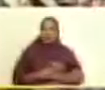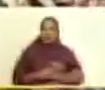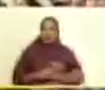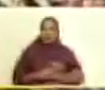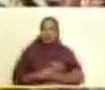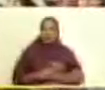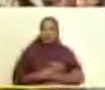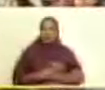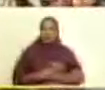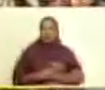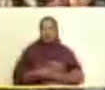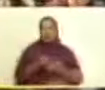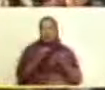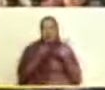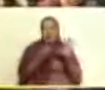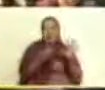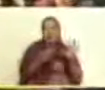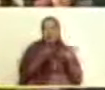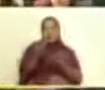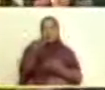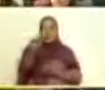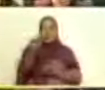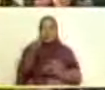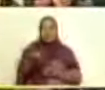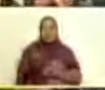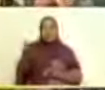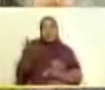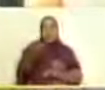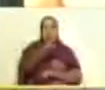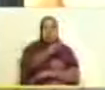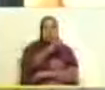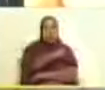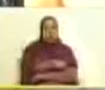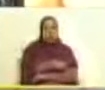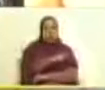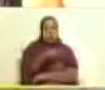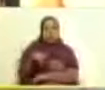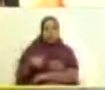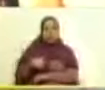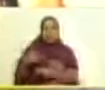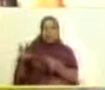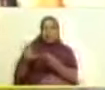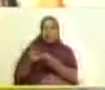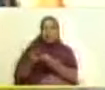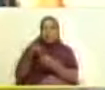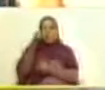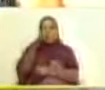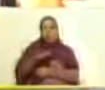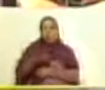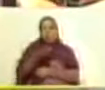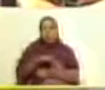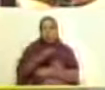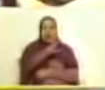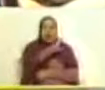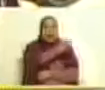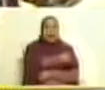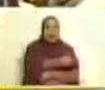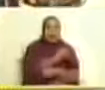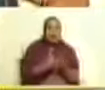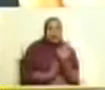Pero en la T número 7 además está el fortalecimiento de nuestras alianzas con las potencias